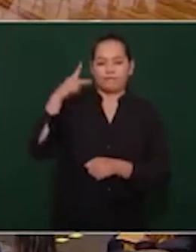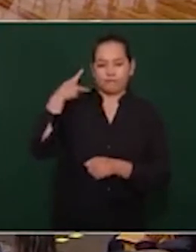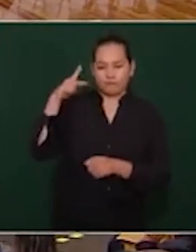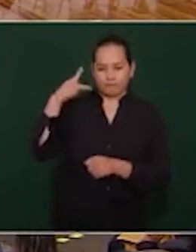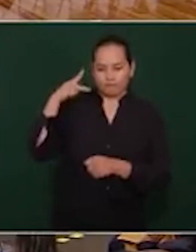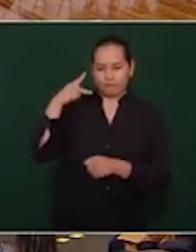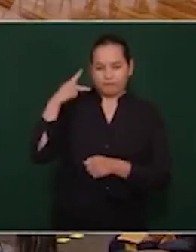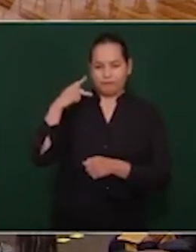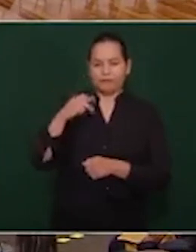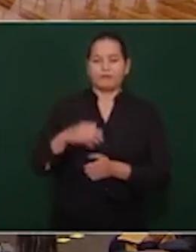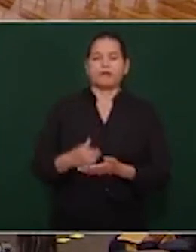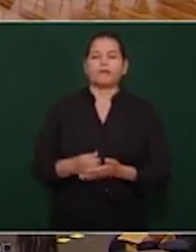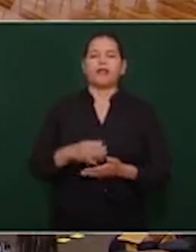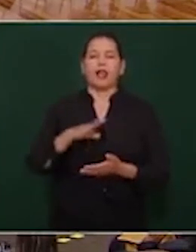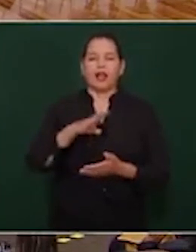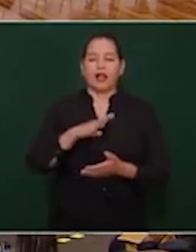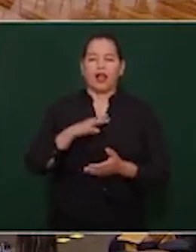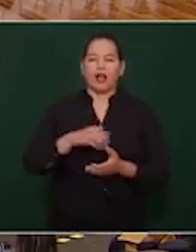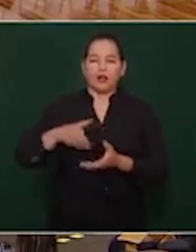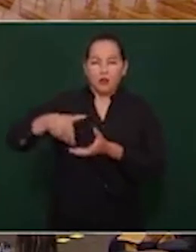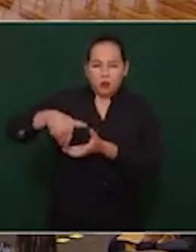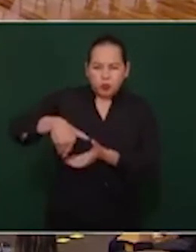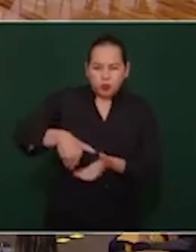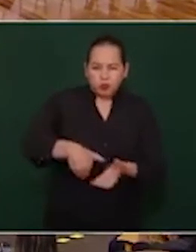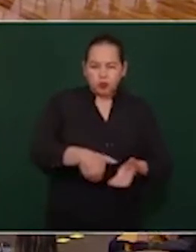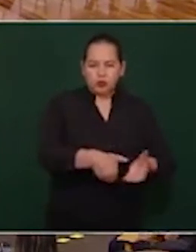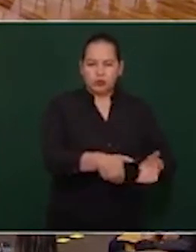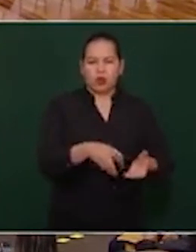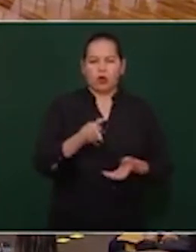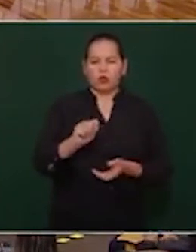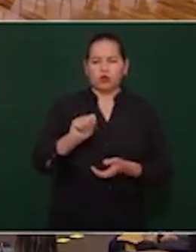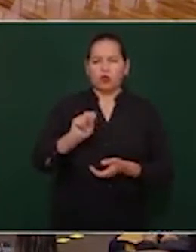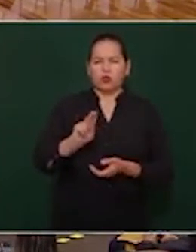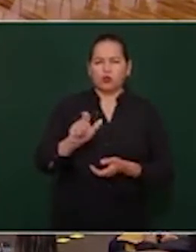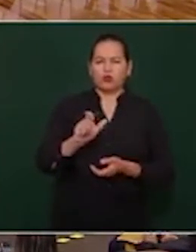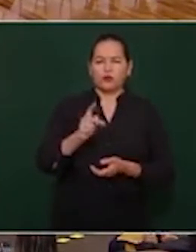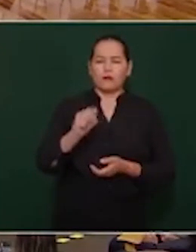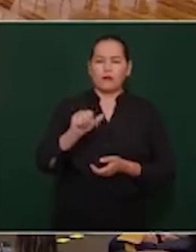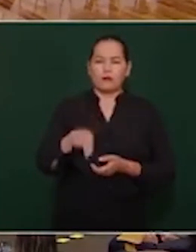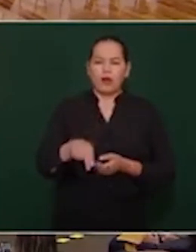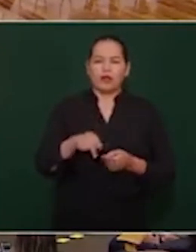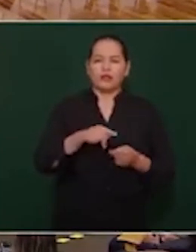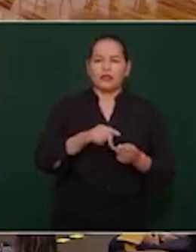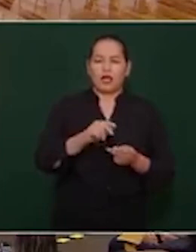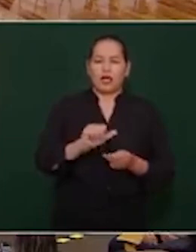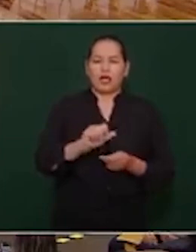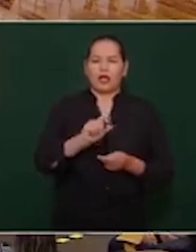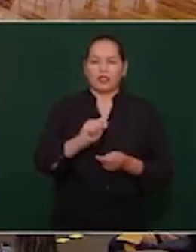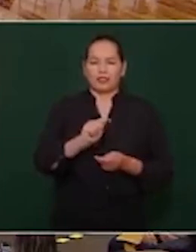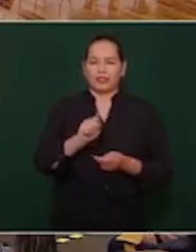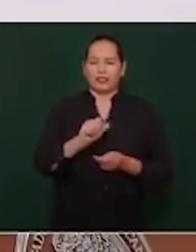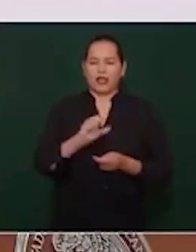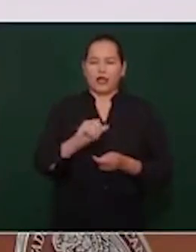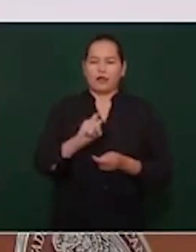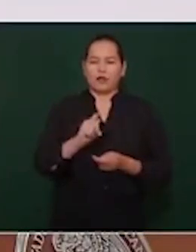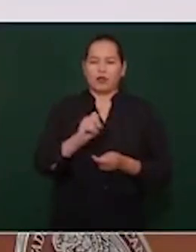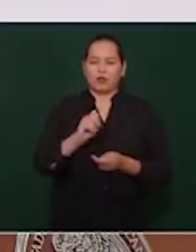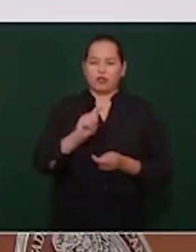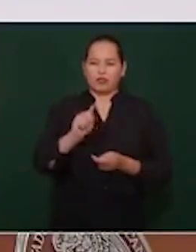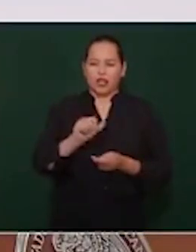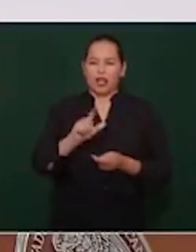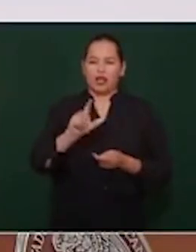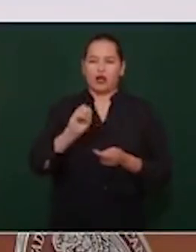tenemos presencia del poliducto Tuxpan-Azcapotzalco y Tuxpan-Tula en la parte norte